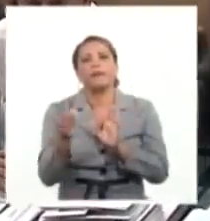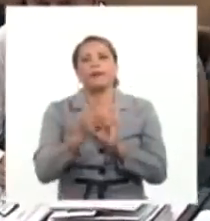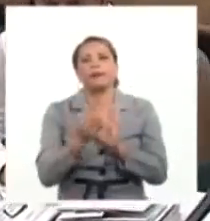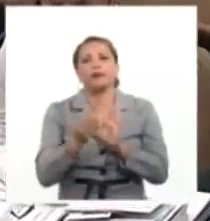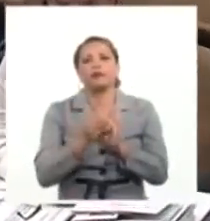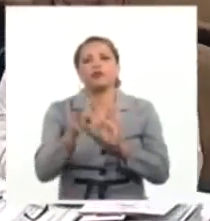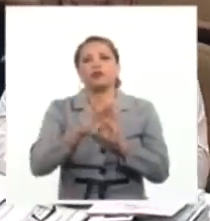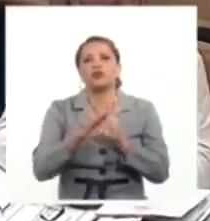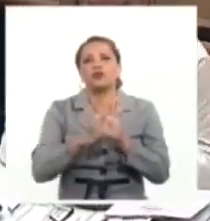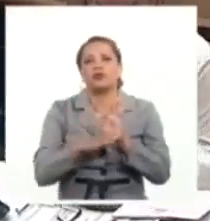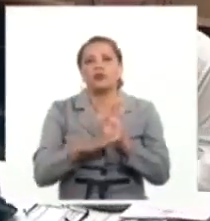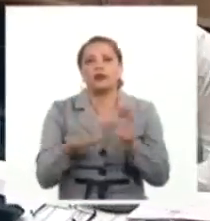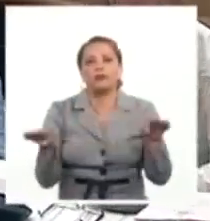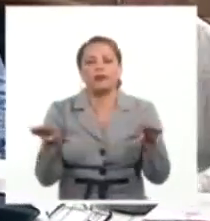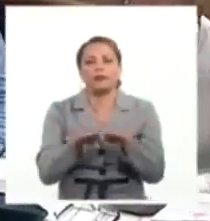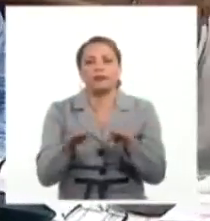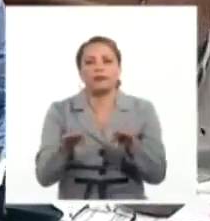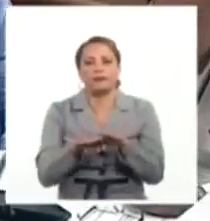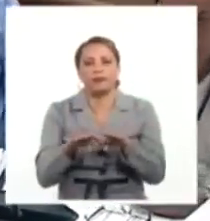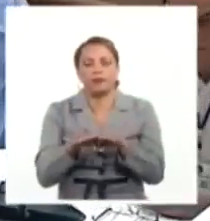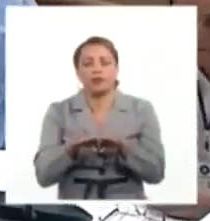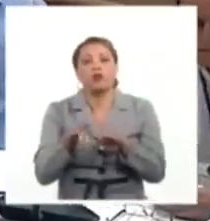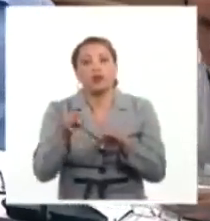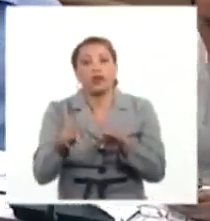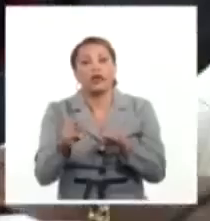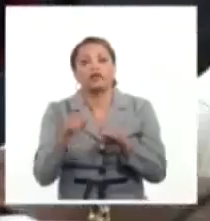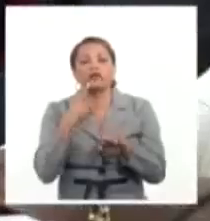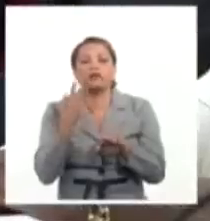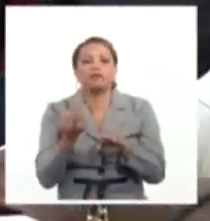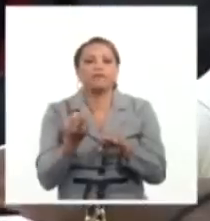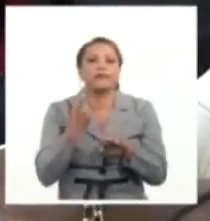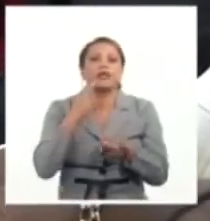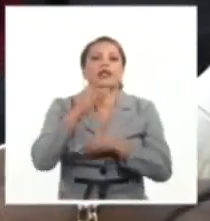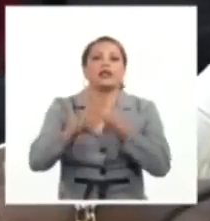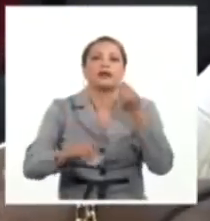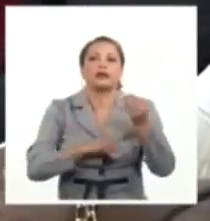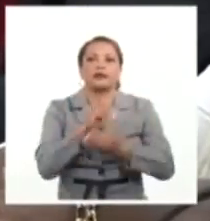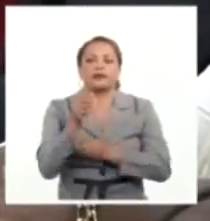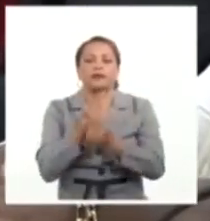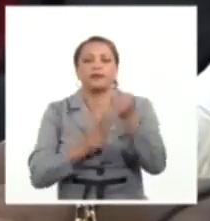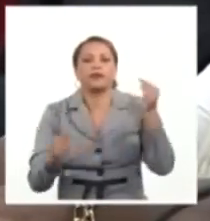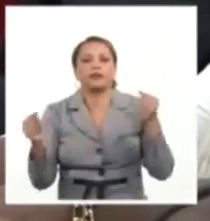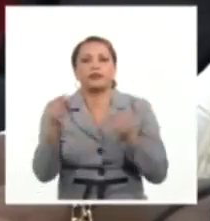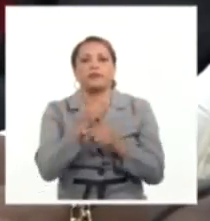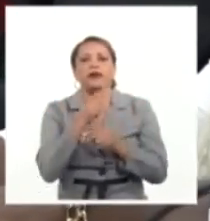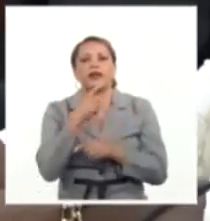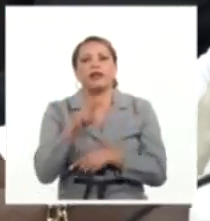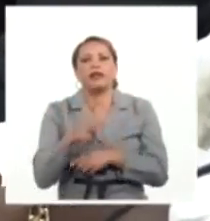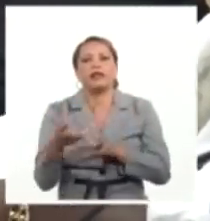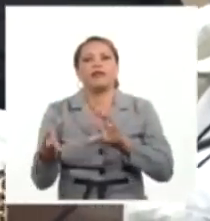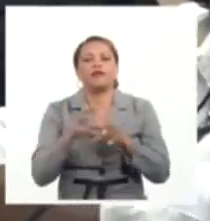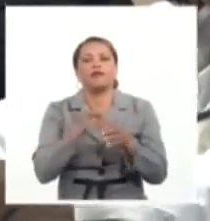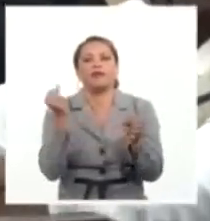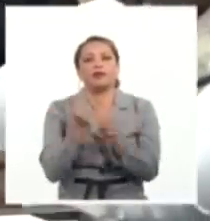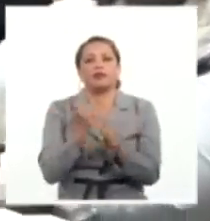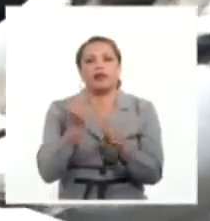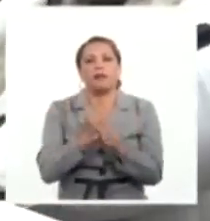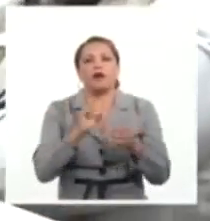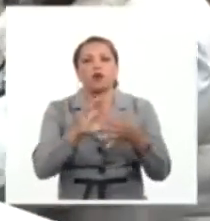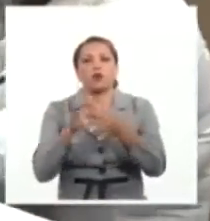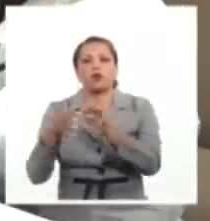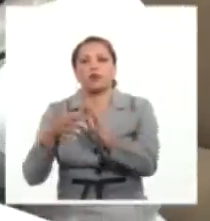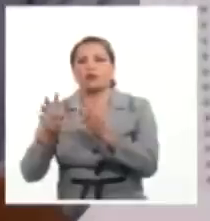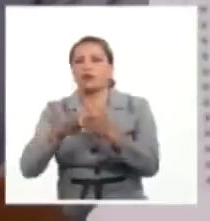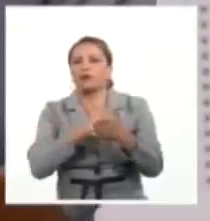de estabilización macroeconómica que supone una transformación esencial en la gestión macroeconómica y la coordinación entre el